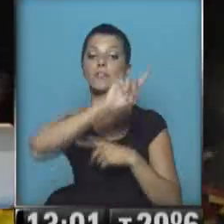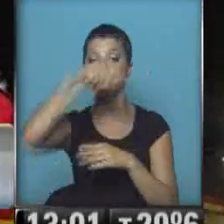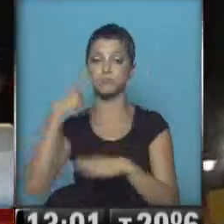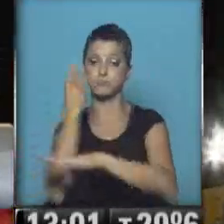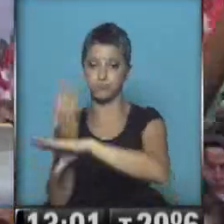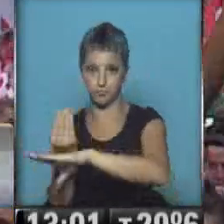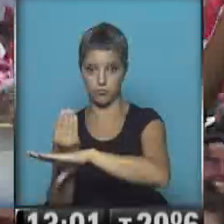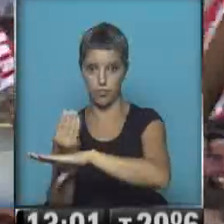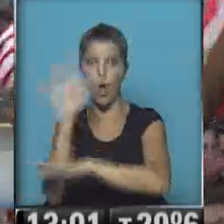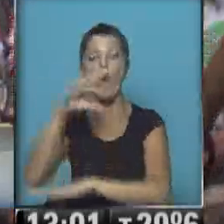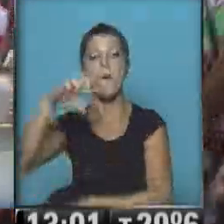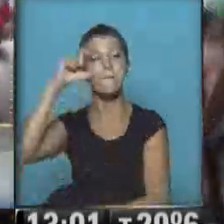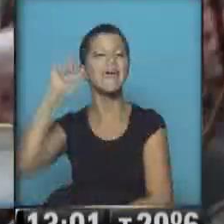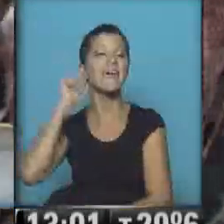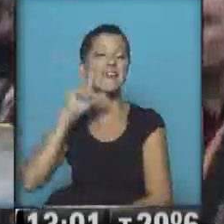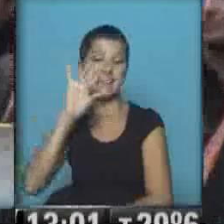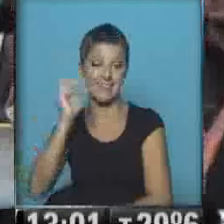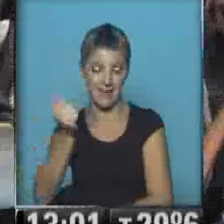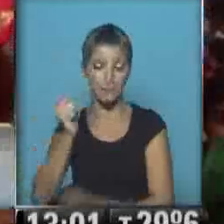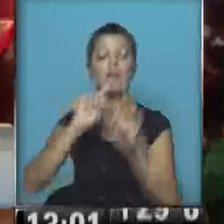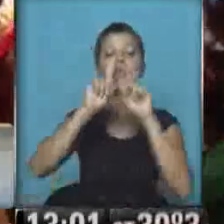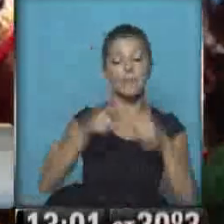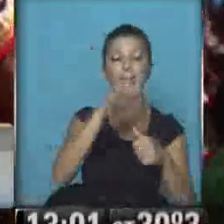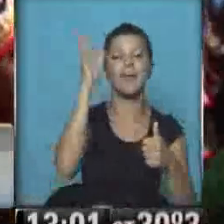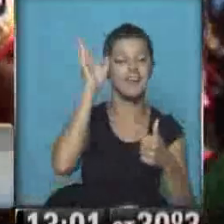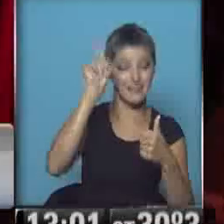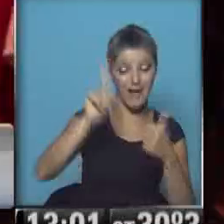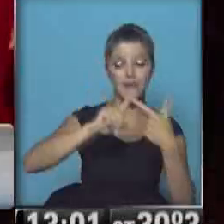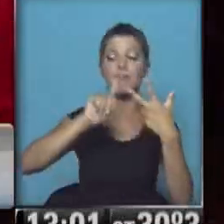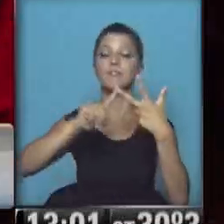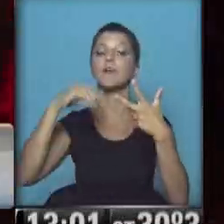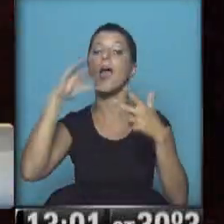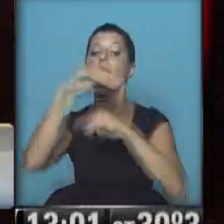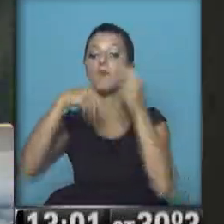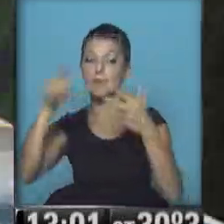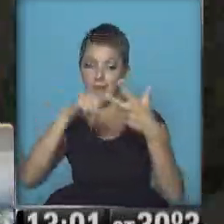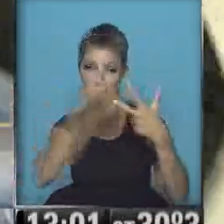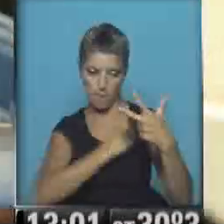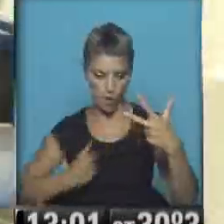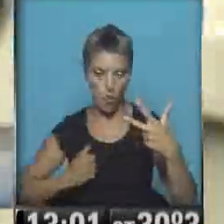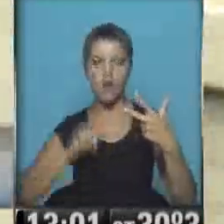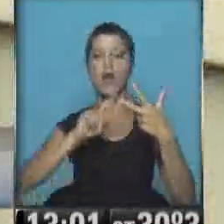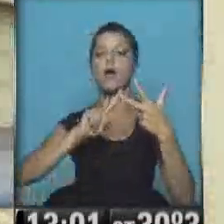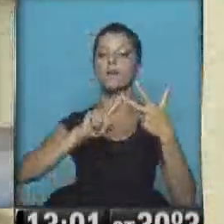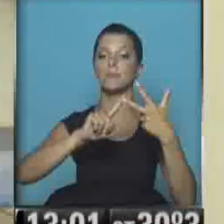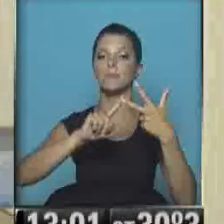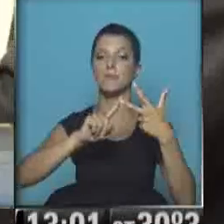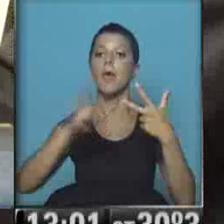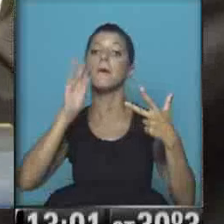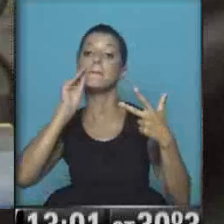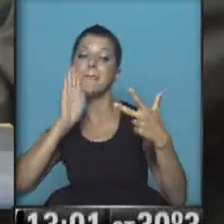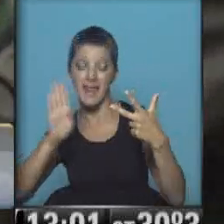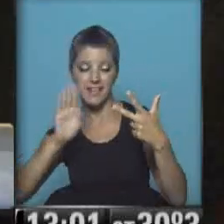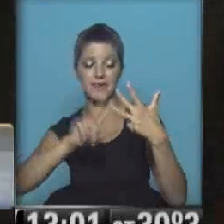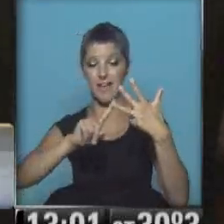También la Alianza Nacional en Italia, Amanecer Húngaro, la Liga de las Familias Polacas, el Vlaams Belang de Bélgica, que instaló